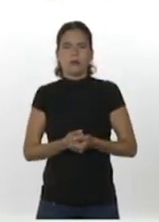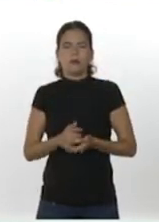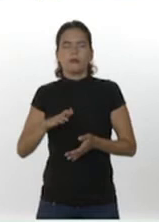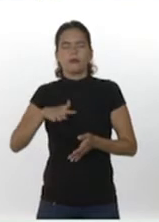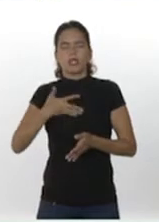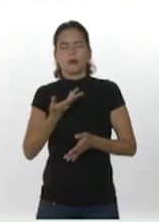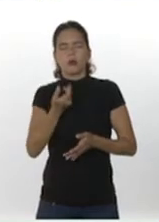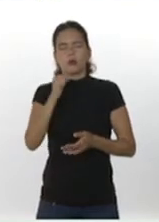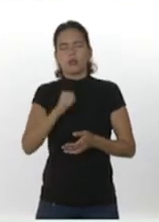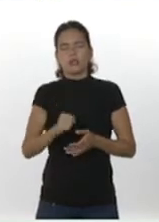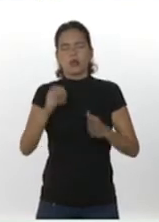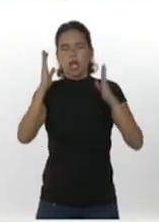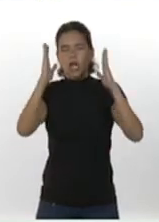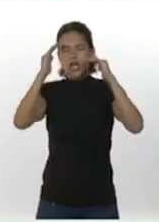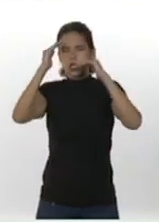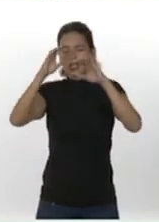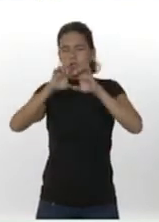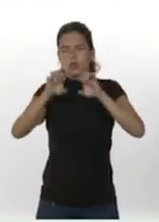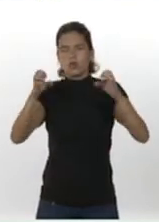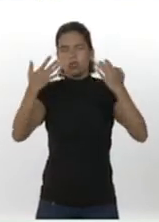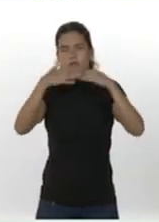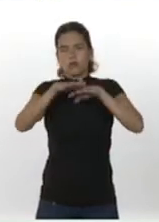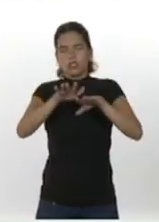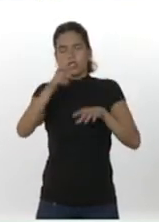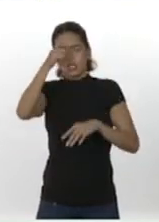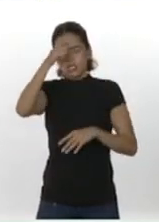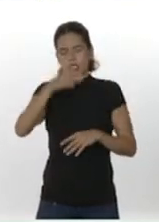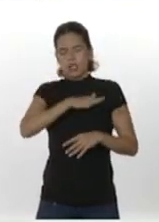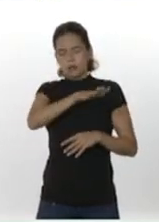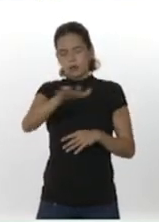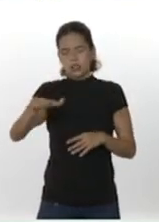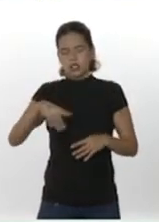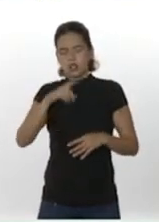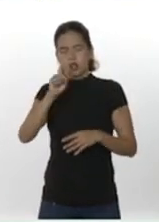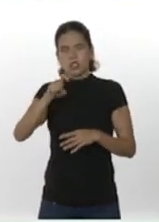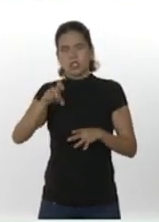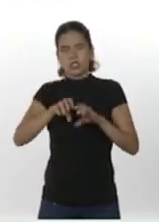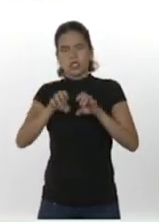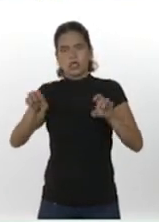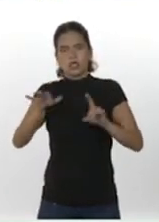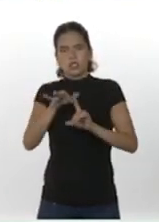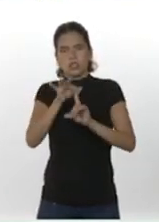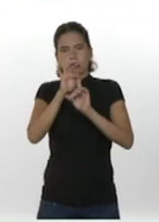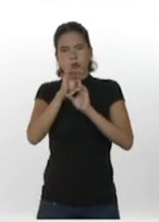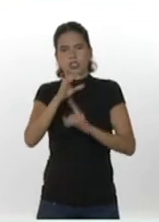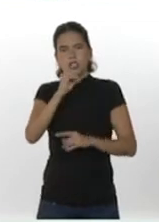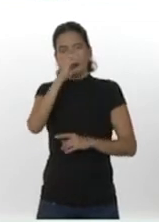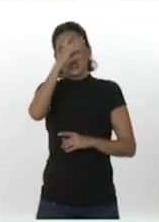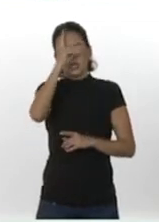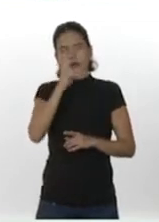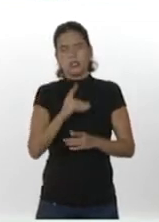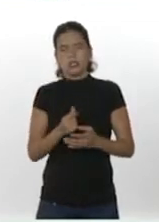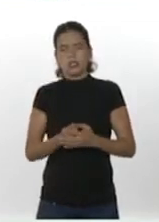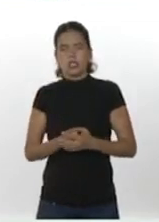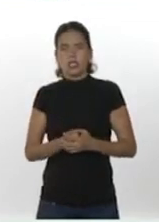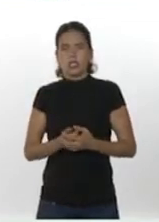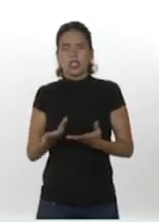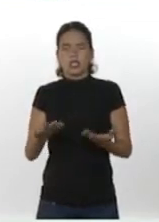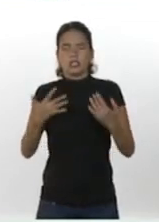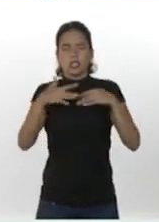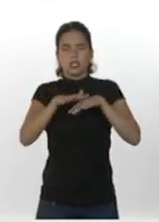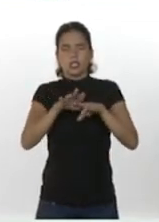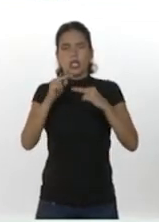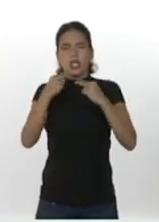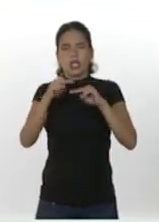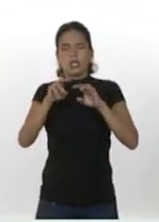podamos garantizar la atención educativa integral de la población con necesidades educativas especiales y o con discapacidad que se encuentra integrada en el